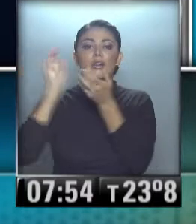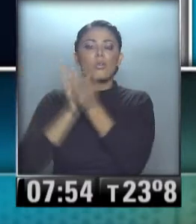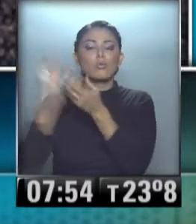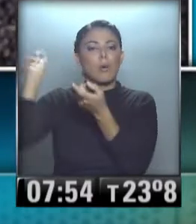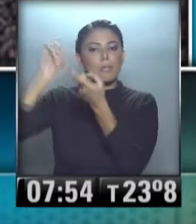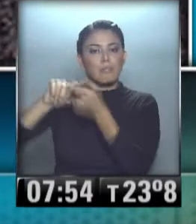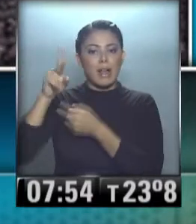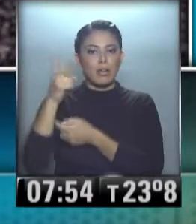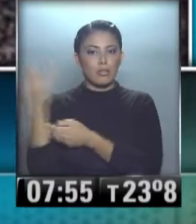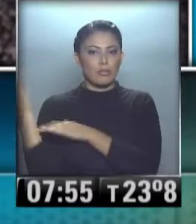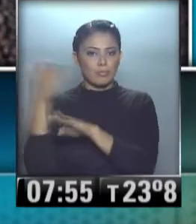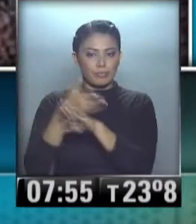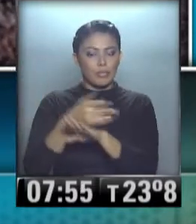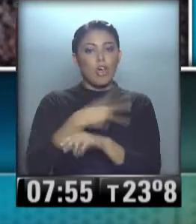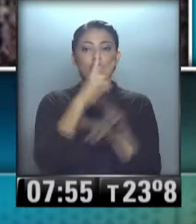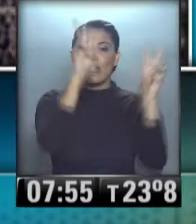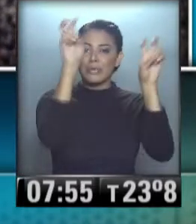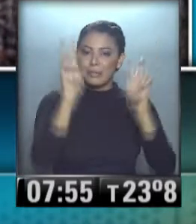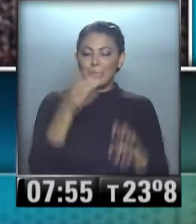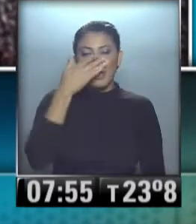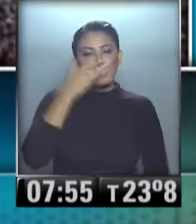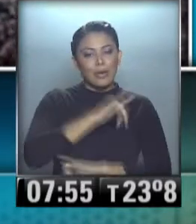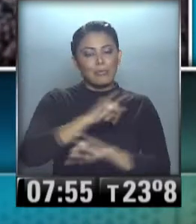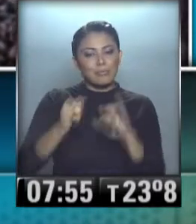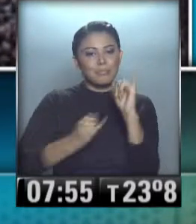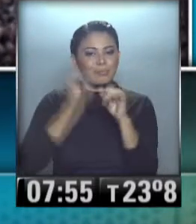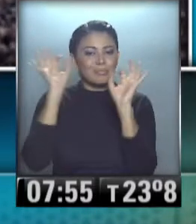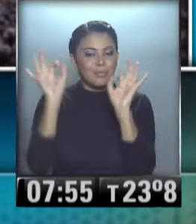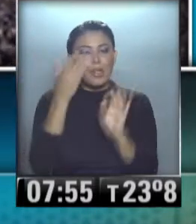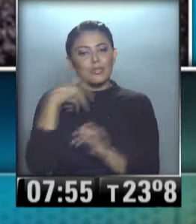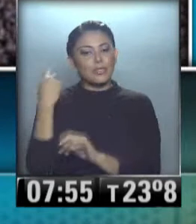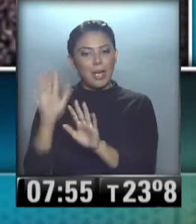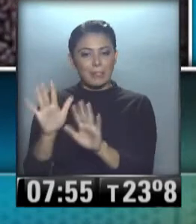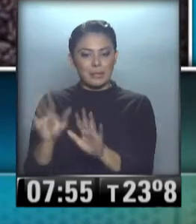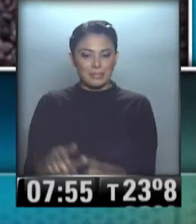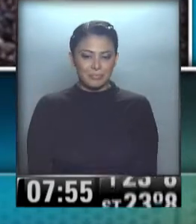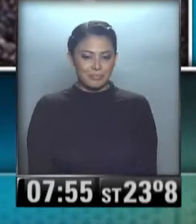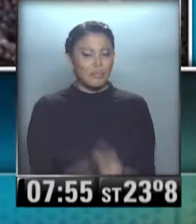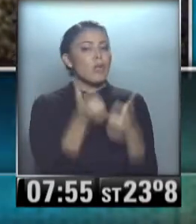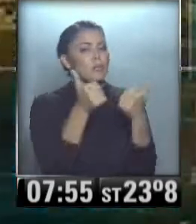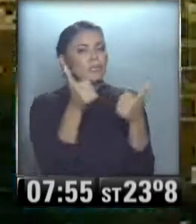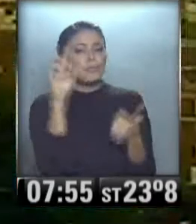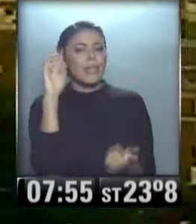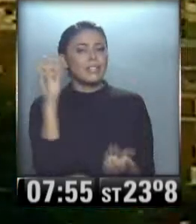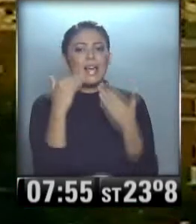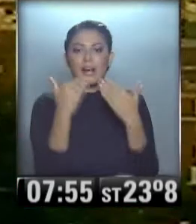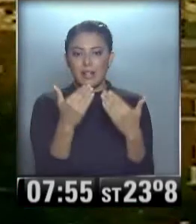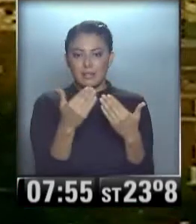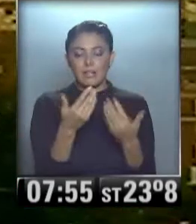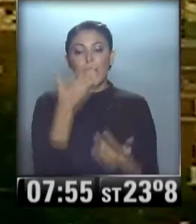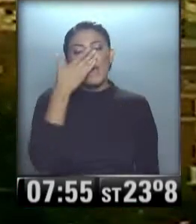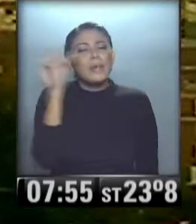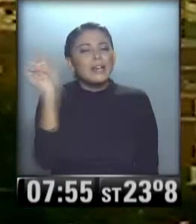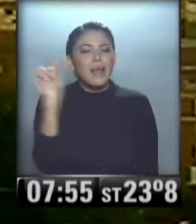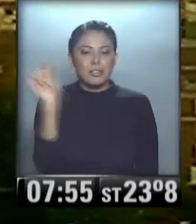el Duque de Edimburgo. Dos de los temas, Nadia, que tendremos en minutos en Visión 7, los esperamos. Fantástico, gracias Patricia. Entonces, en minutitos